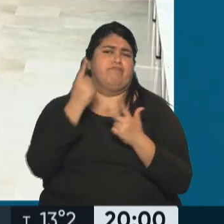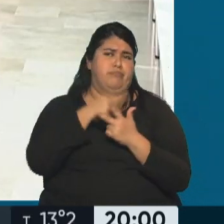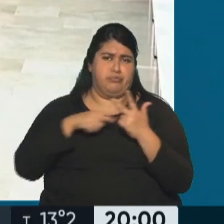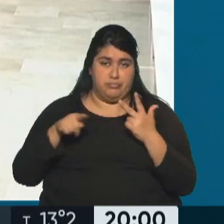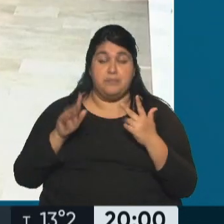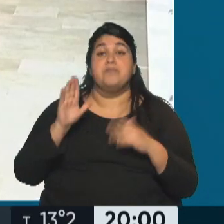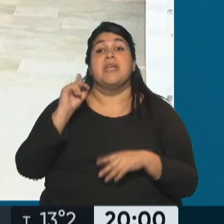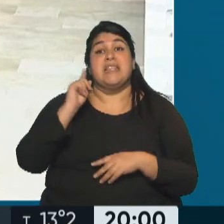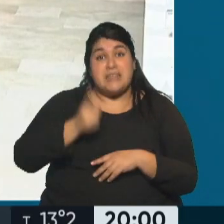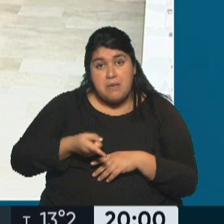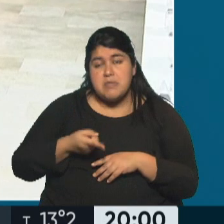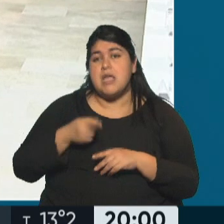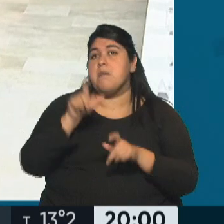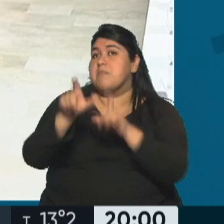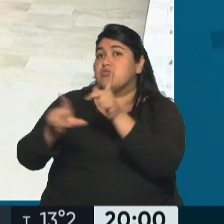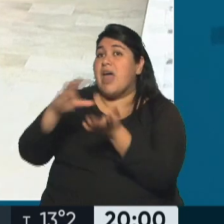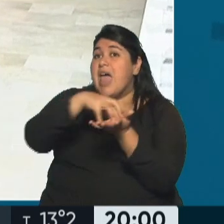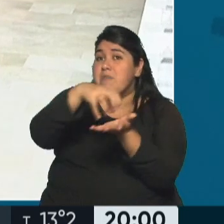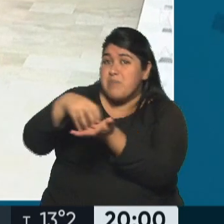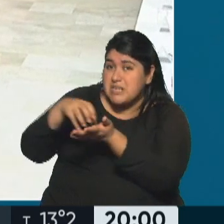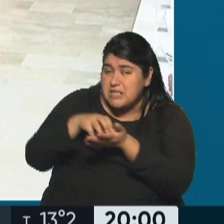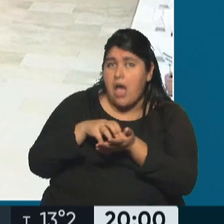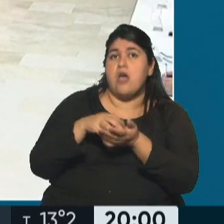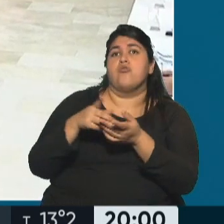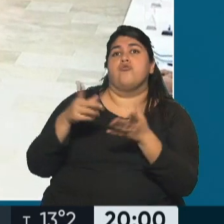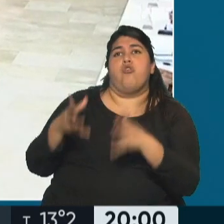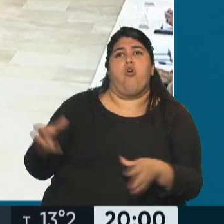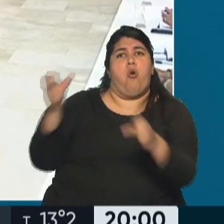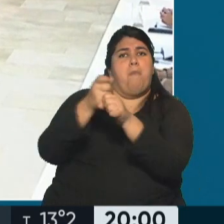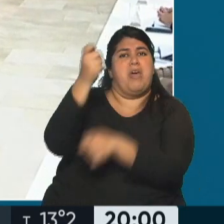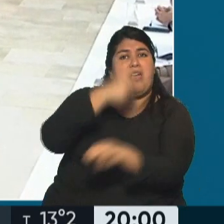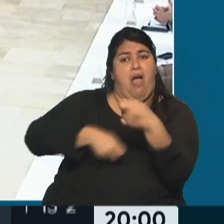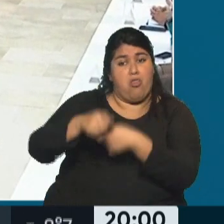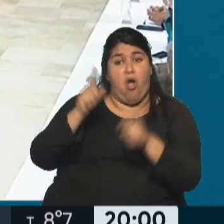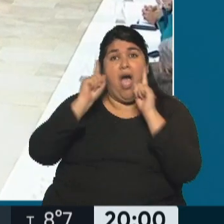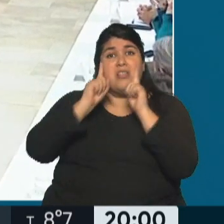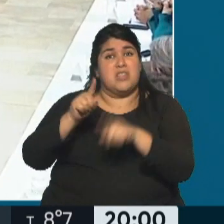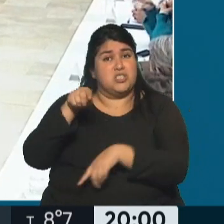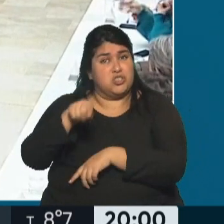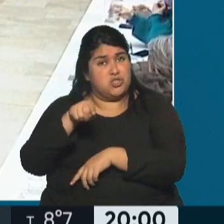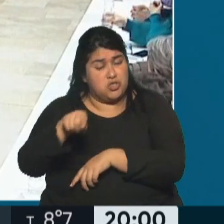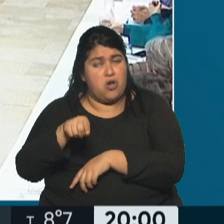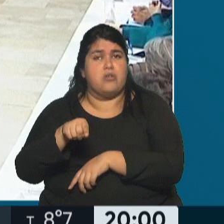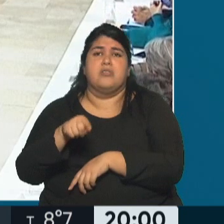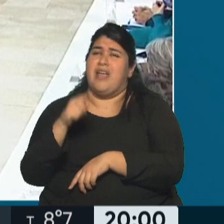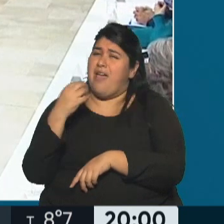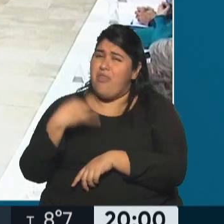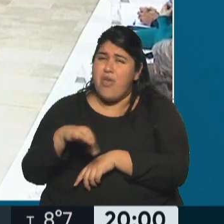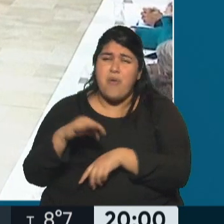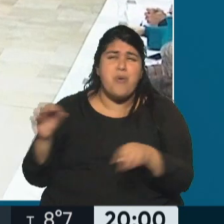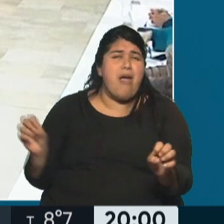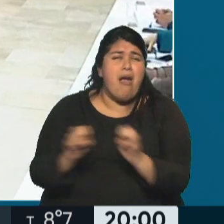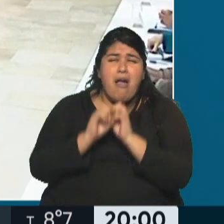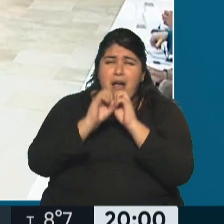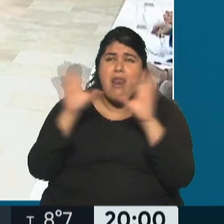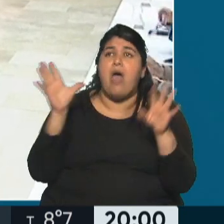también frente a los empresarios y ante los mercados. Silvia, atención, claro, con esto. Tiene que estar bien en claro